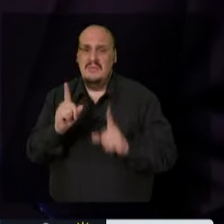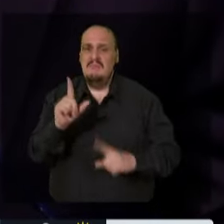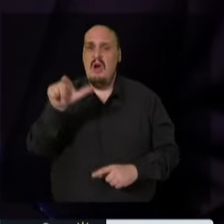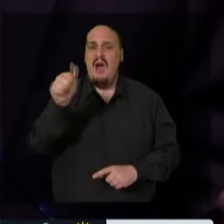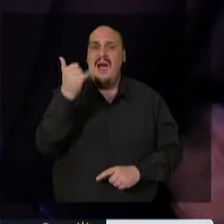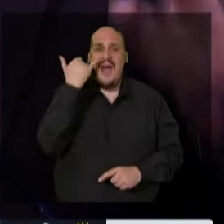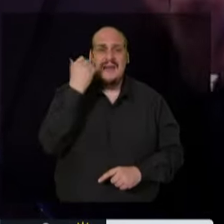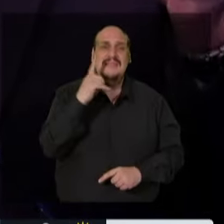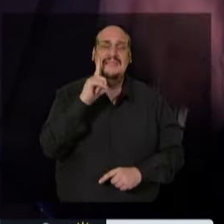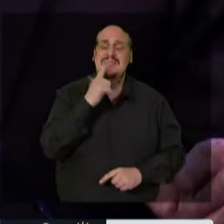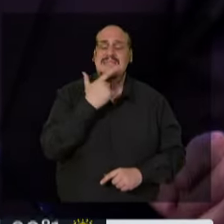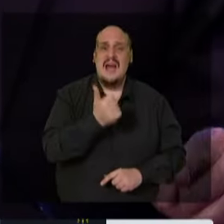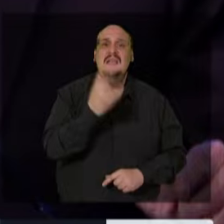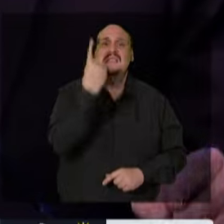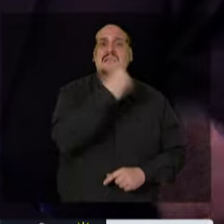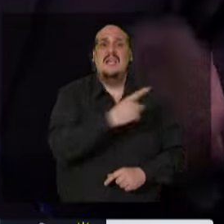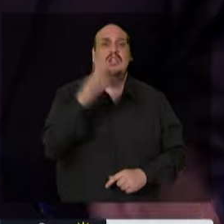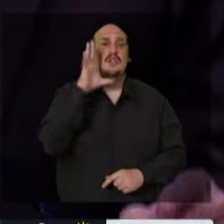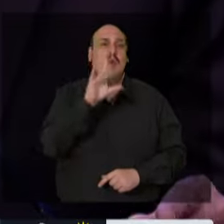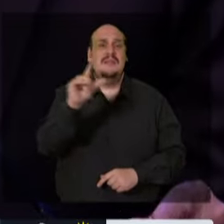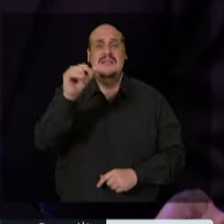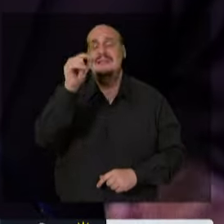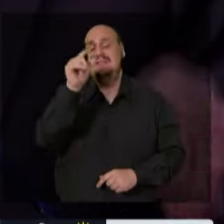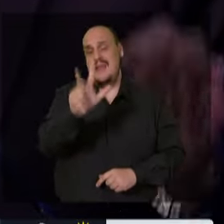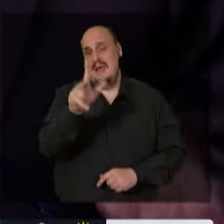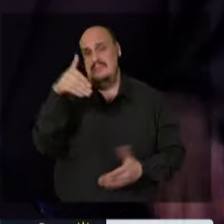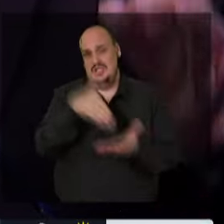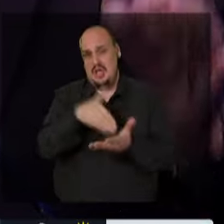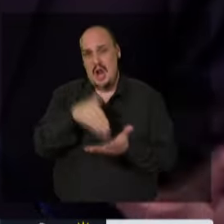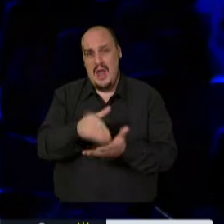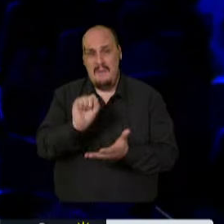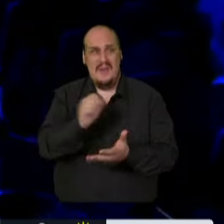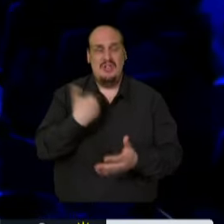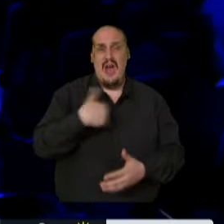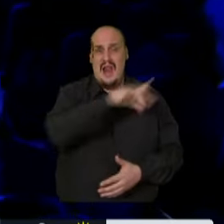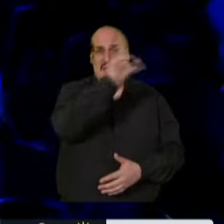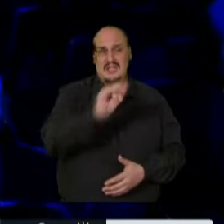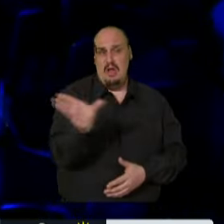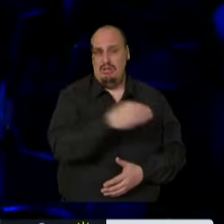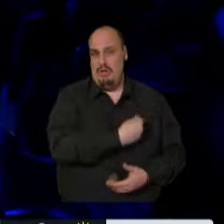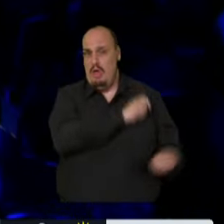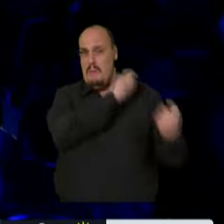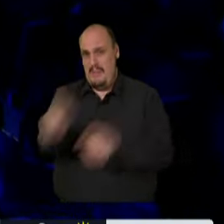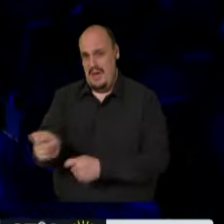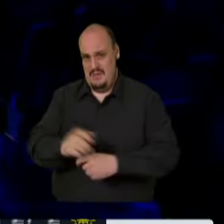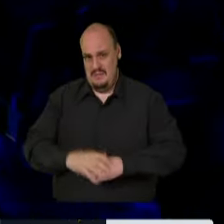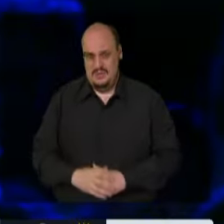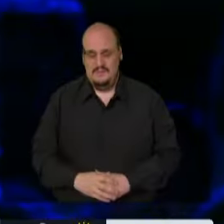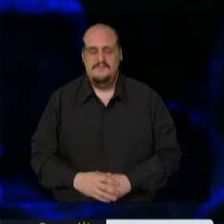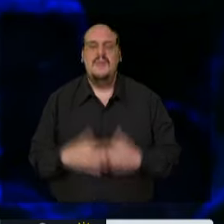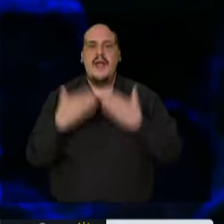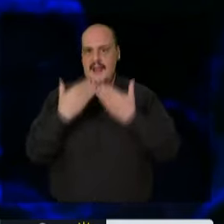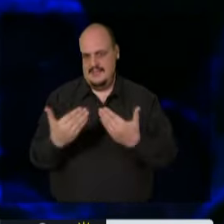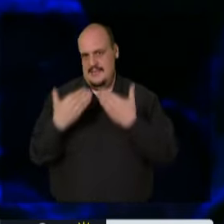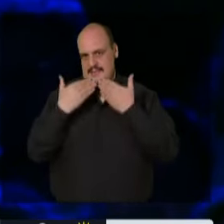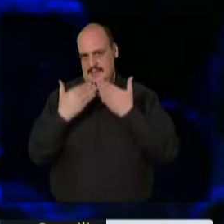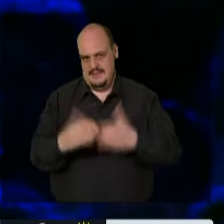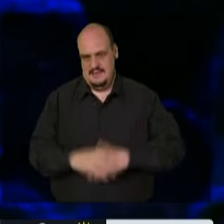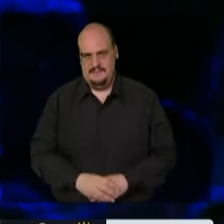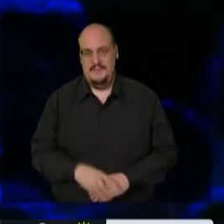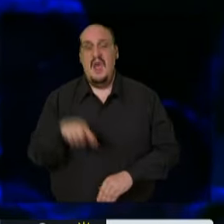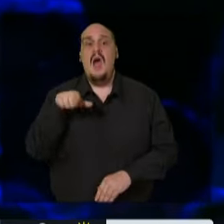153.000 millones de pesos que pagamos todos los argentinos el año pasado. Esto se debe terminar. Gracias. Gracias. Ahora es el turno